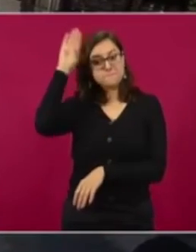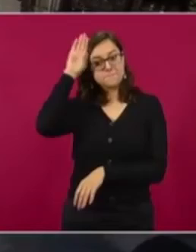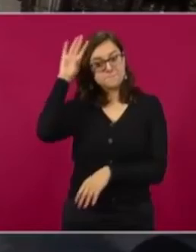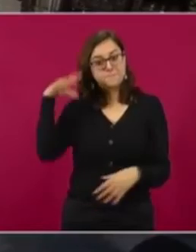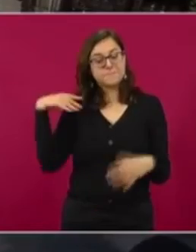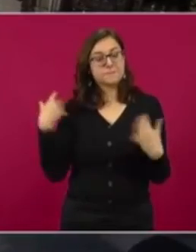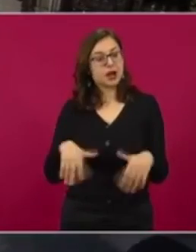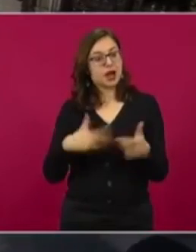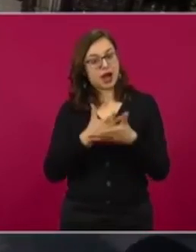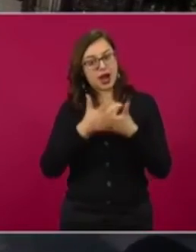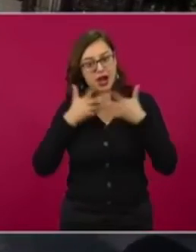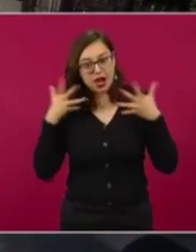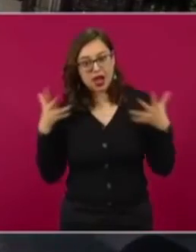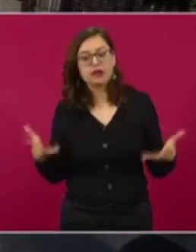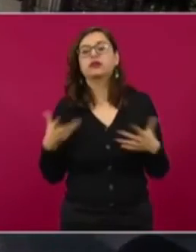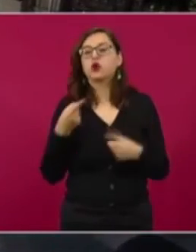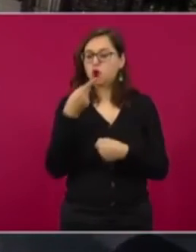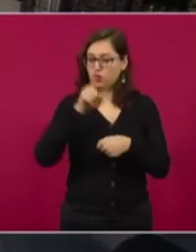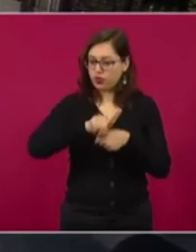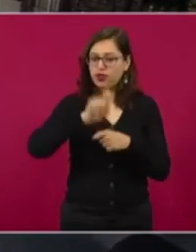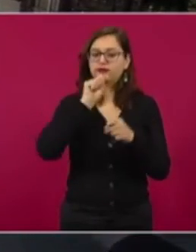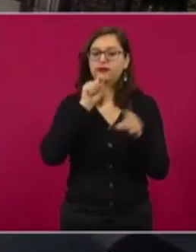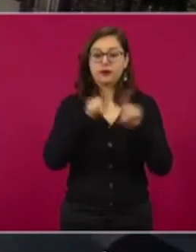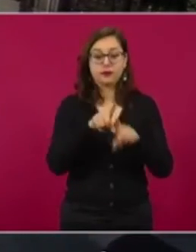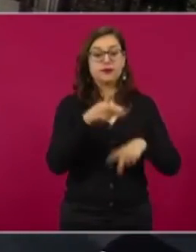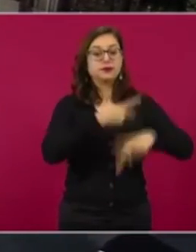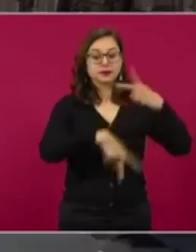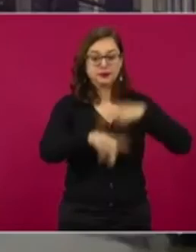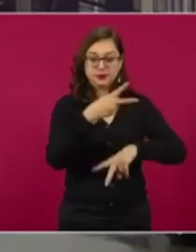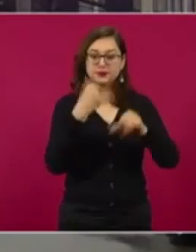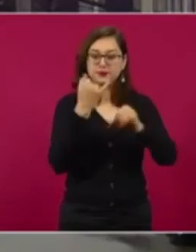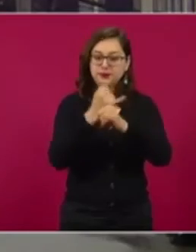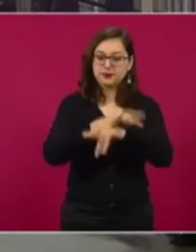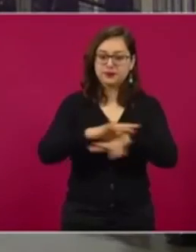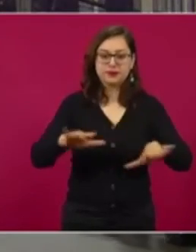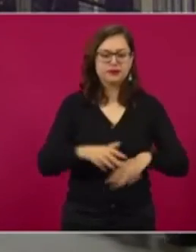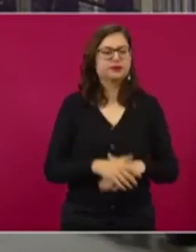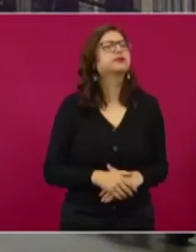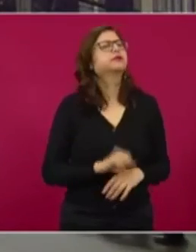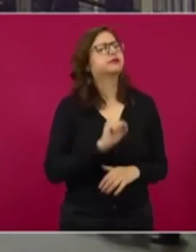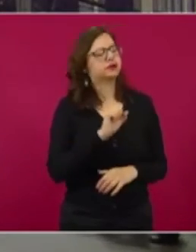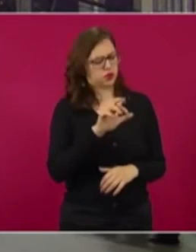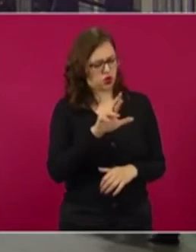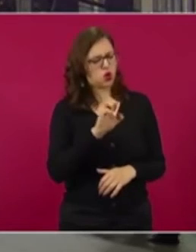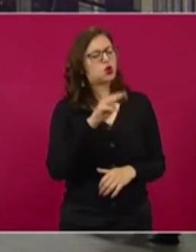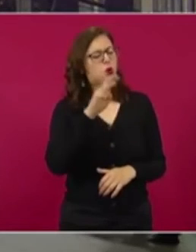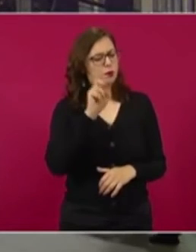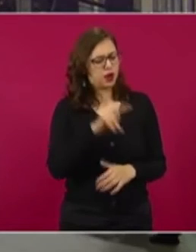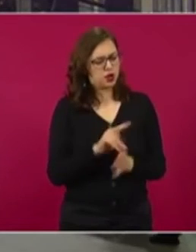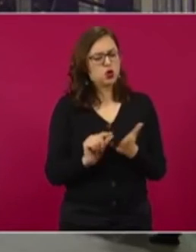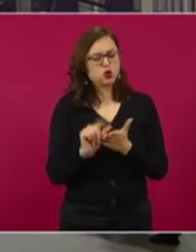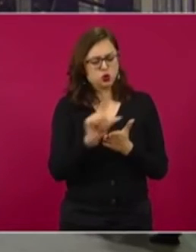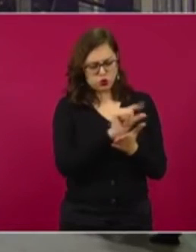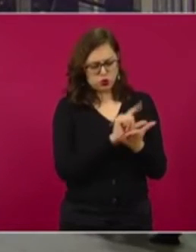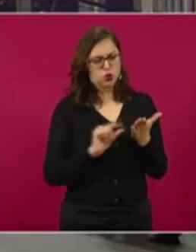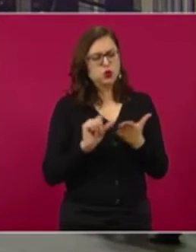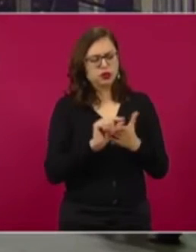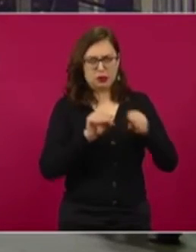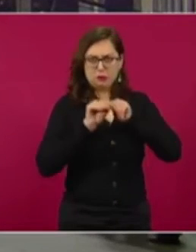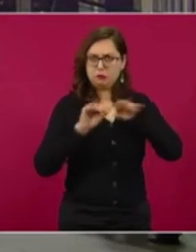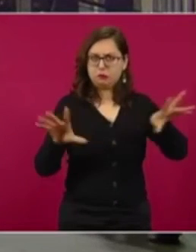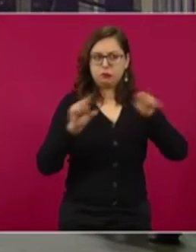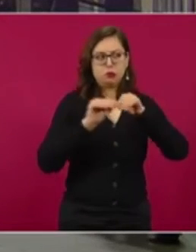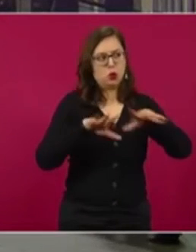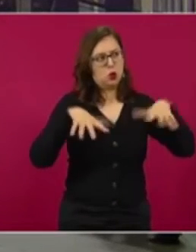Entonces, un día va a venir a informar también. De hecho, ahí Román en su Twitter lo maneja, yo siempre estoy pendiente y sí son muchos espacios que ha